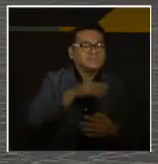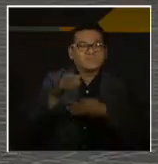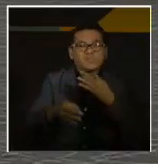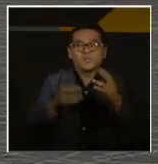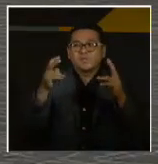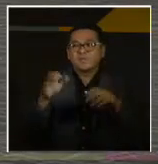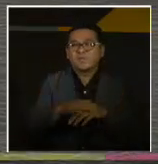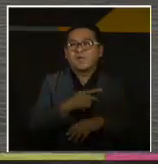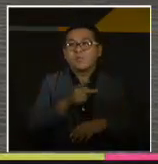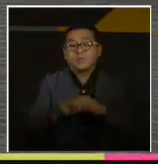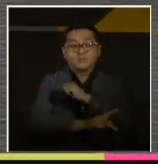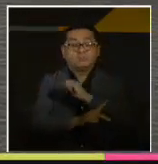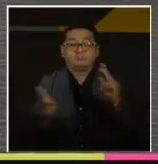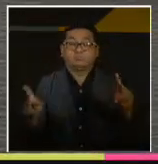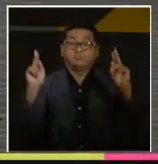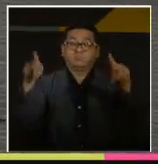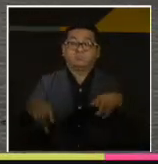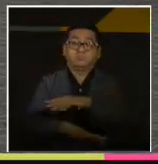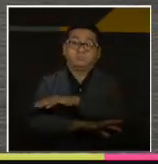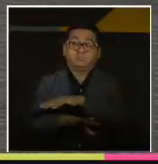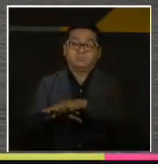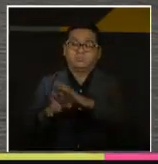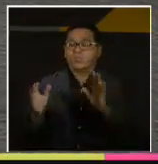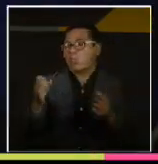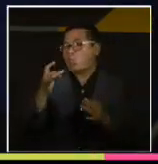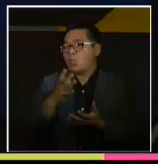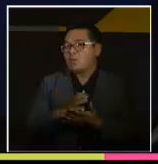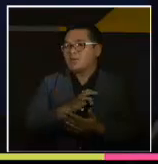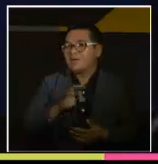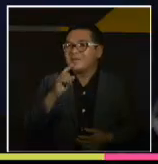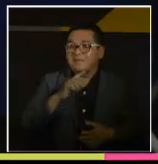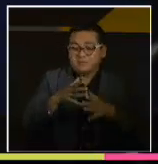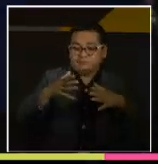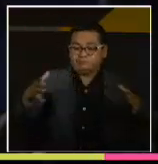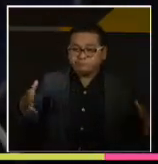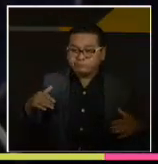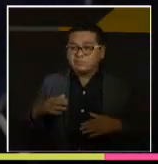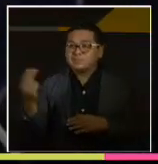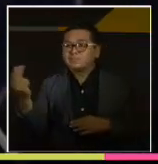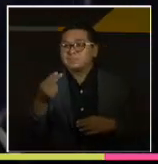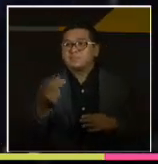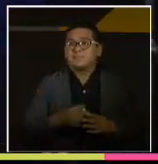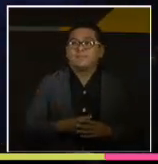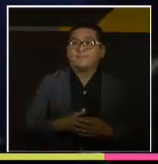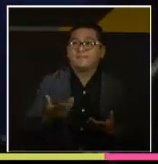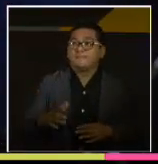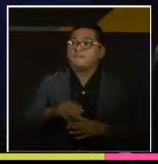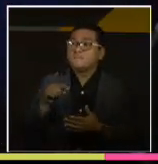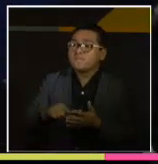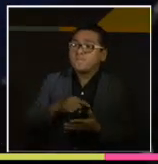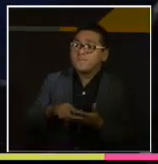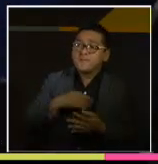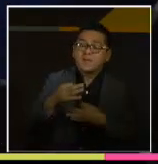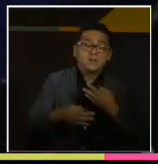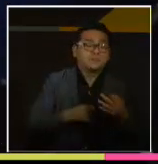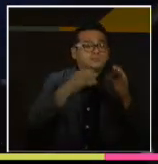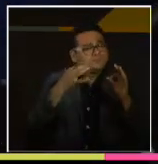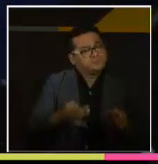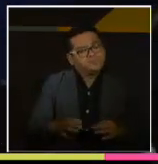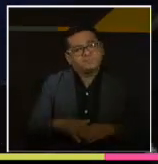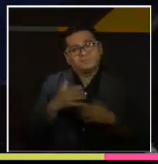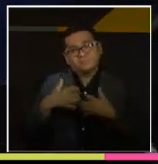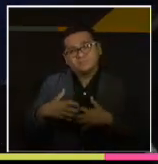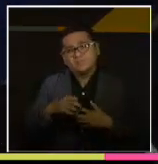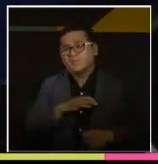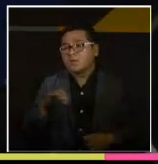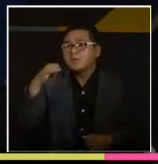el tema del puerto de Progreso, el calado, y no solamente el calado, sino el ancho del canal que necesitamos. Que de una vez por todas podamos garantizarle a las